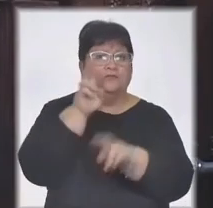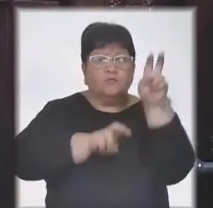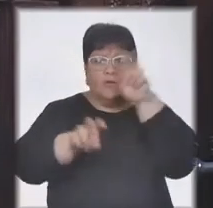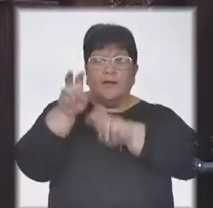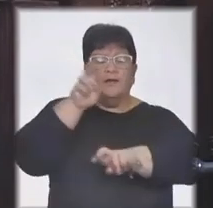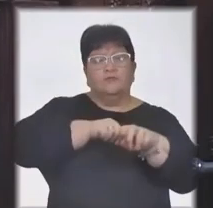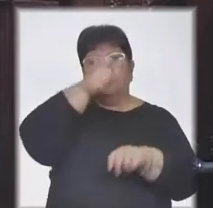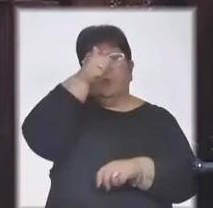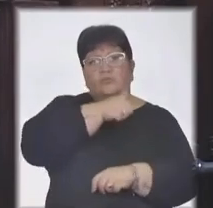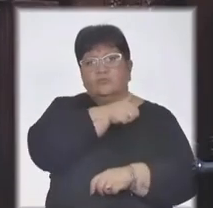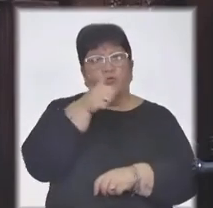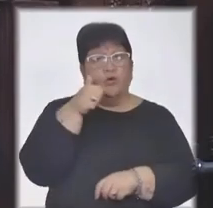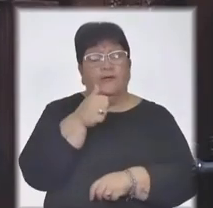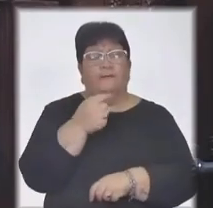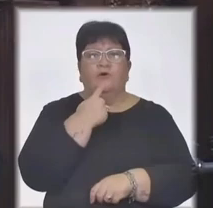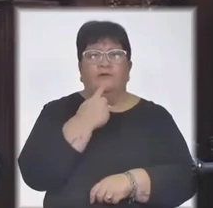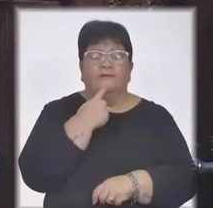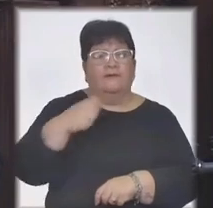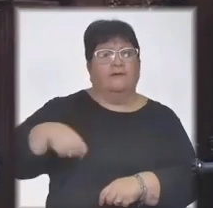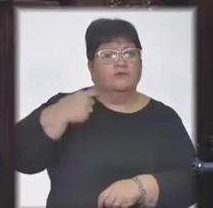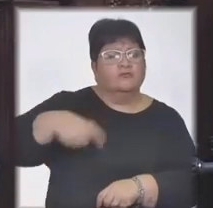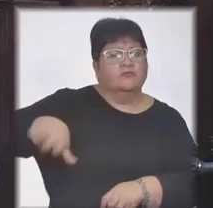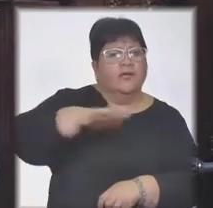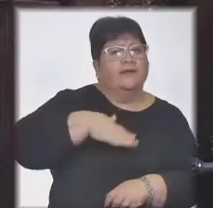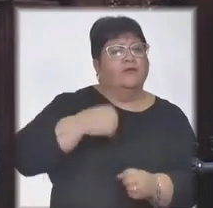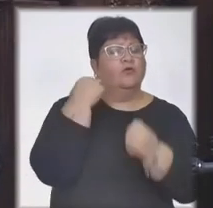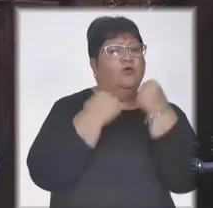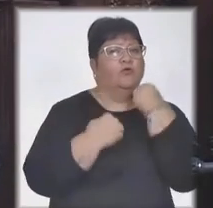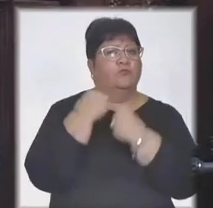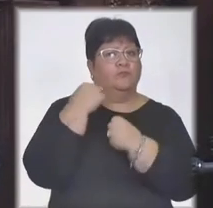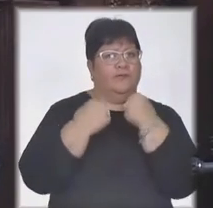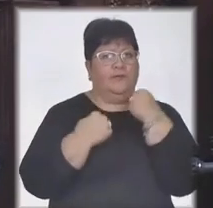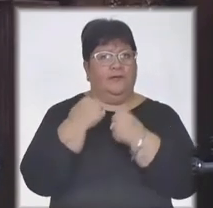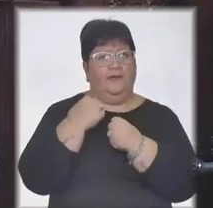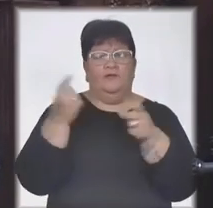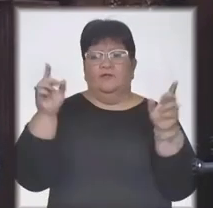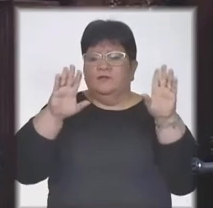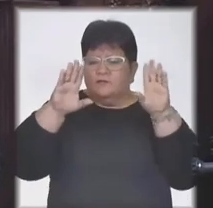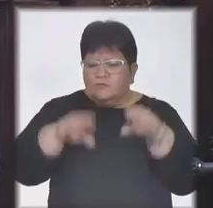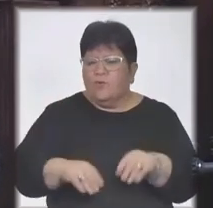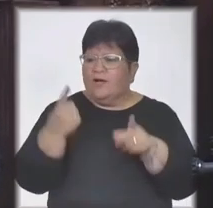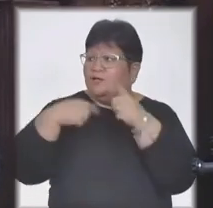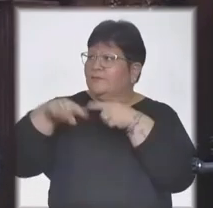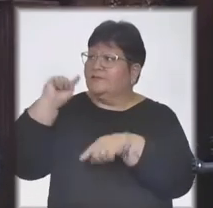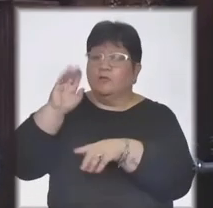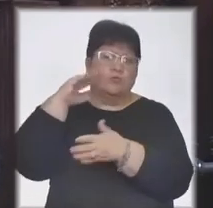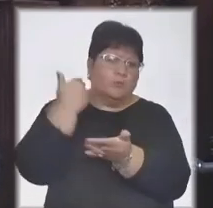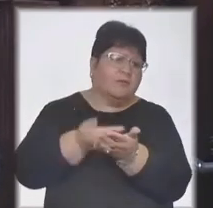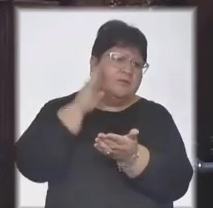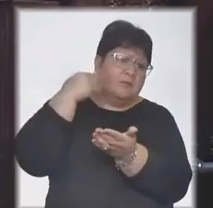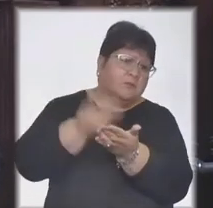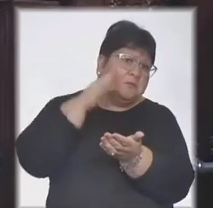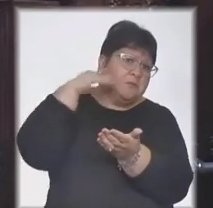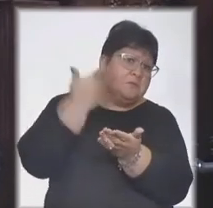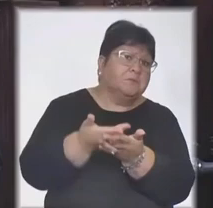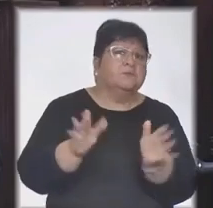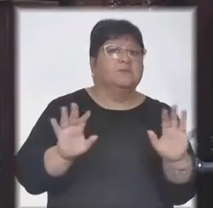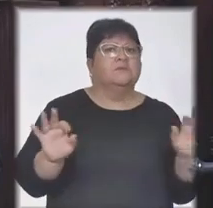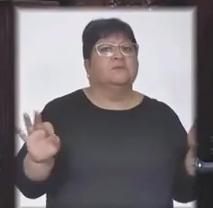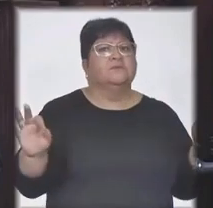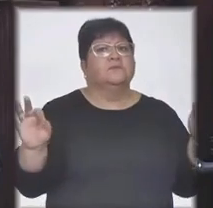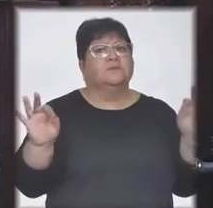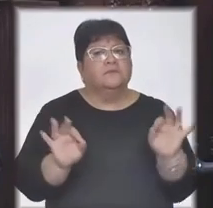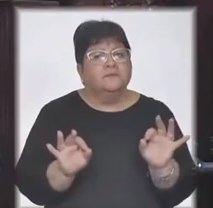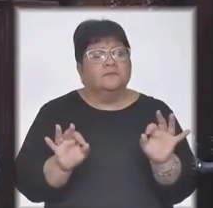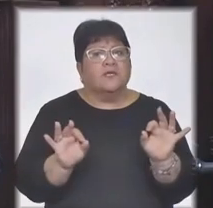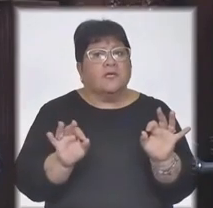situación social, política, económica que estamos viviendo. Todo el año pasado hicimos propuestas con el objetivo de atender